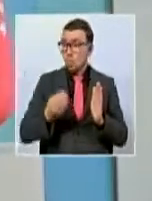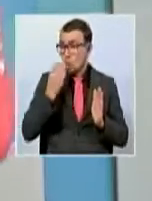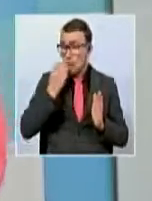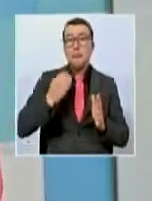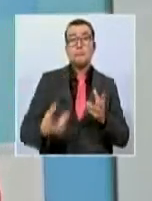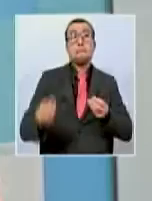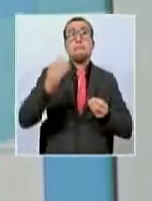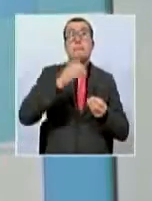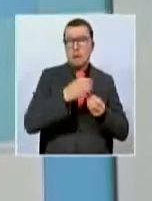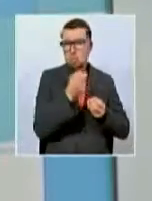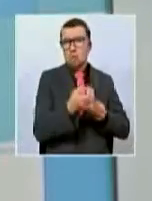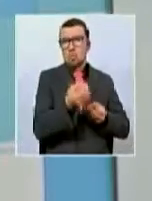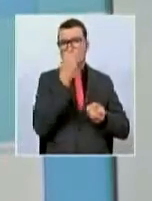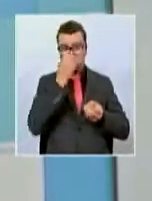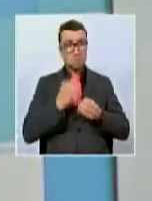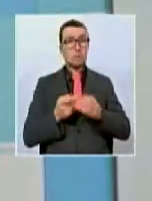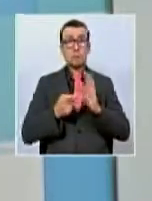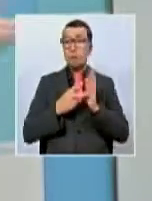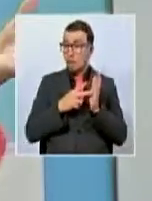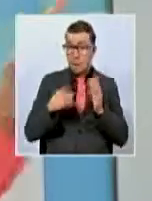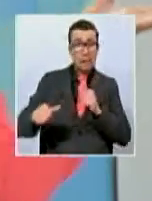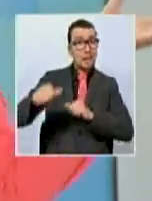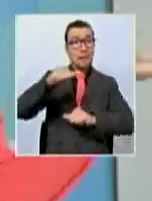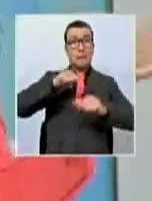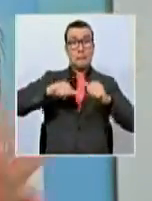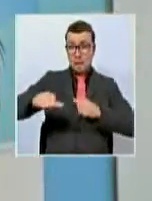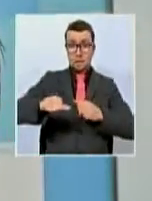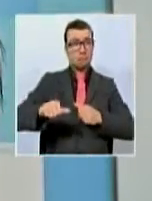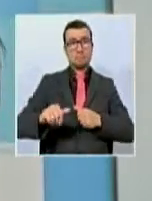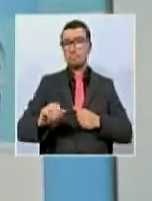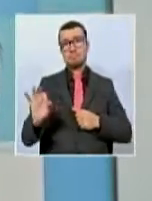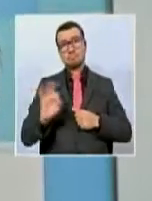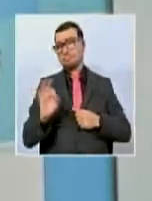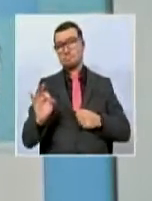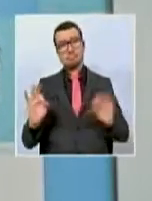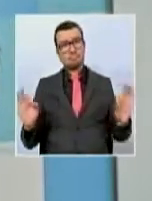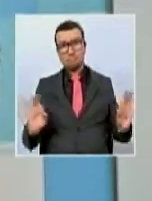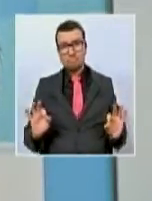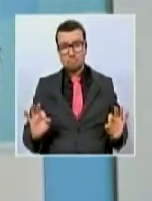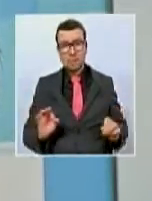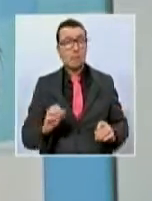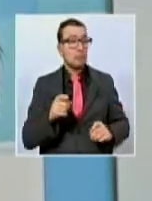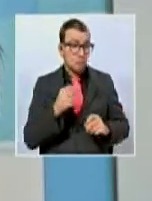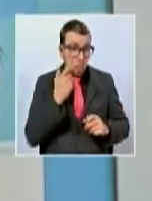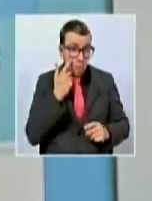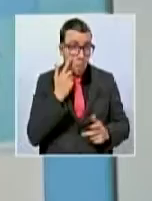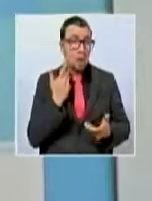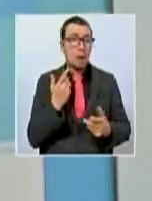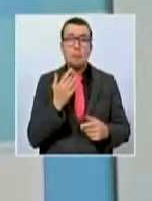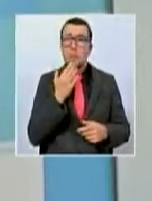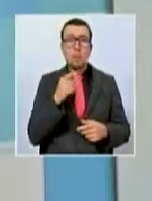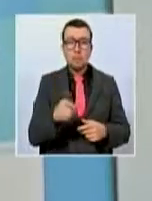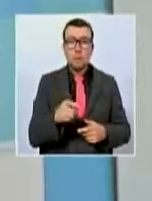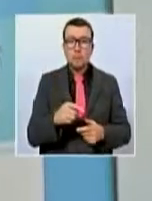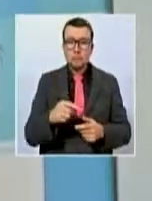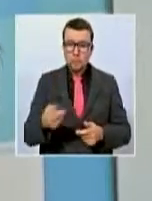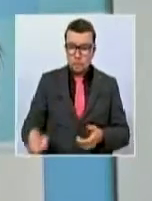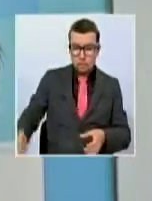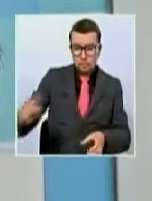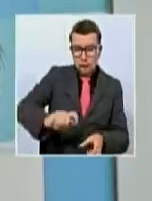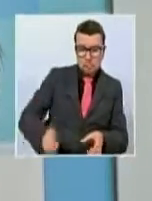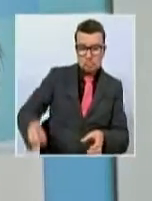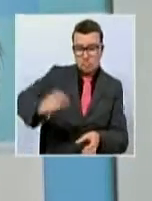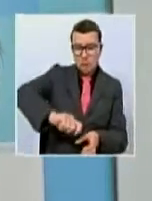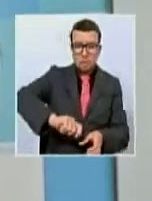suplemento dietario jamás te va a reemplazar una de las tres comidas del día, por ejemplo. Y eso es delicado, porque una malteada de estas